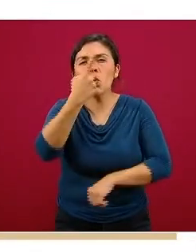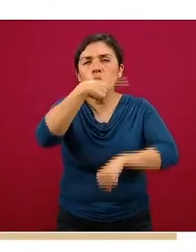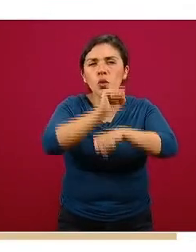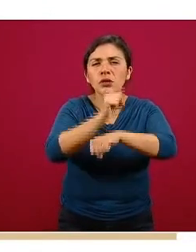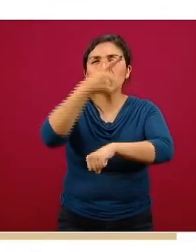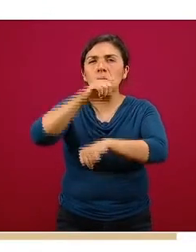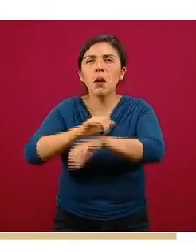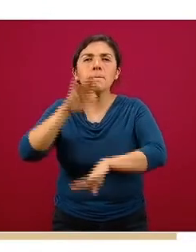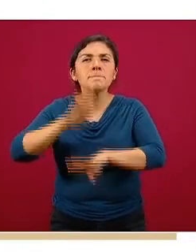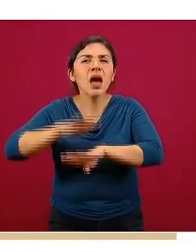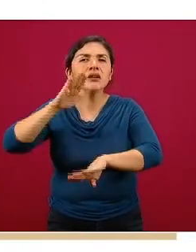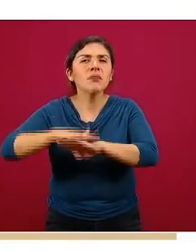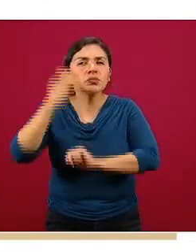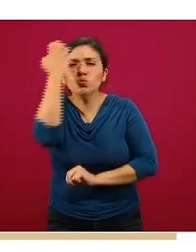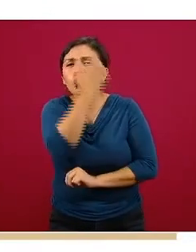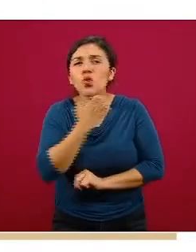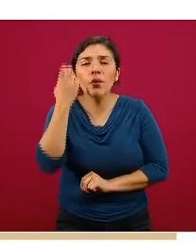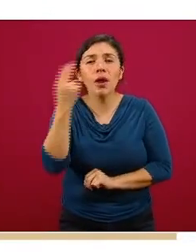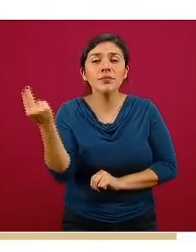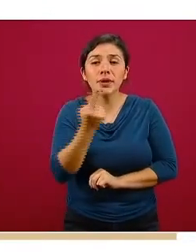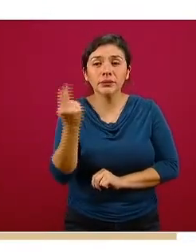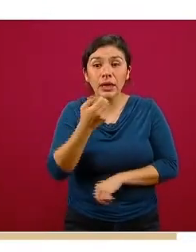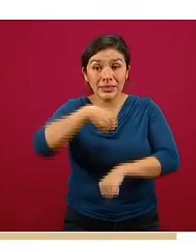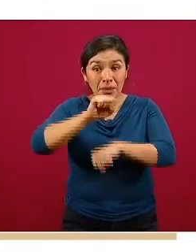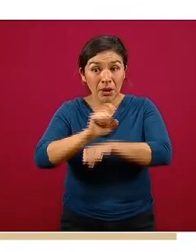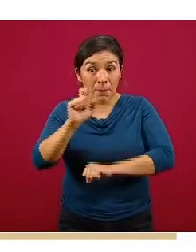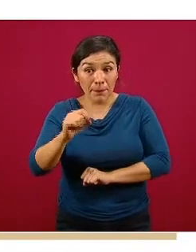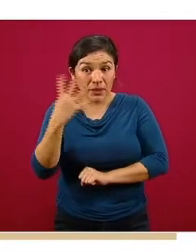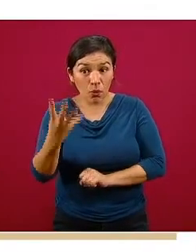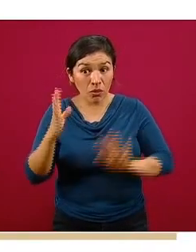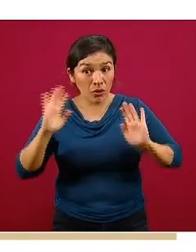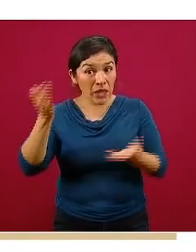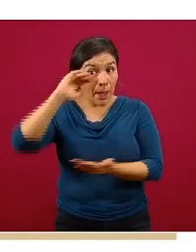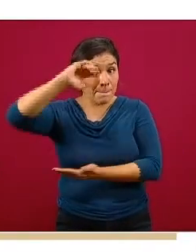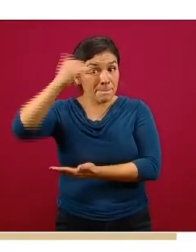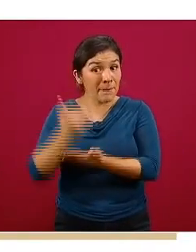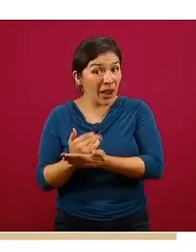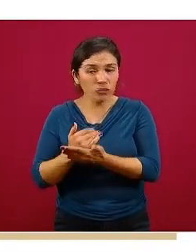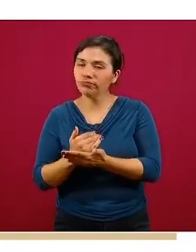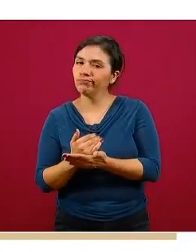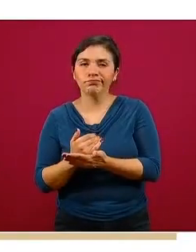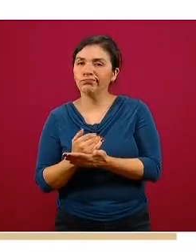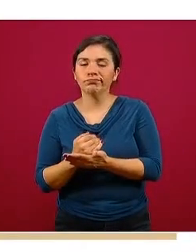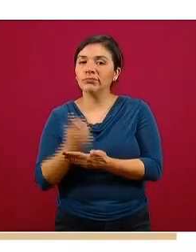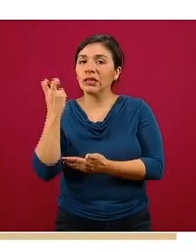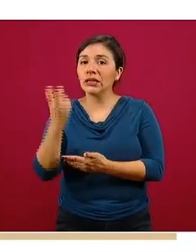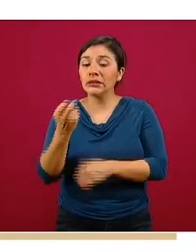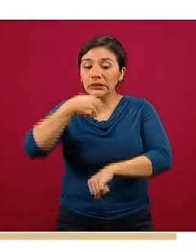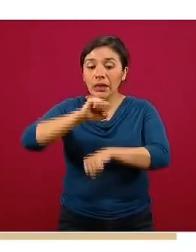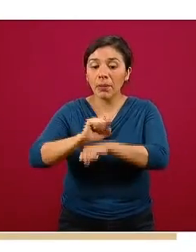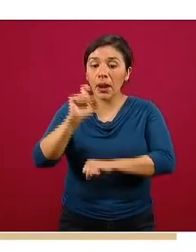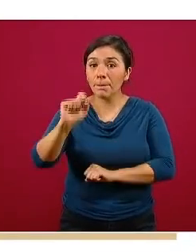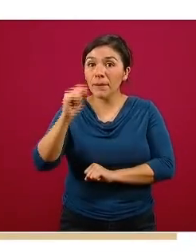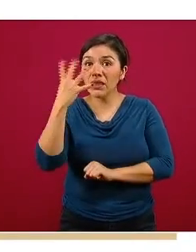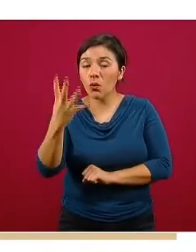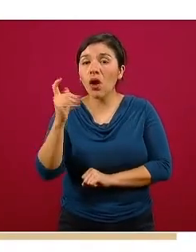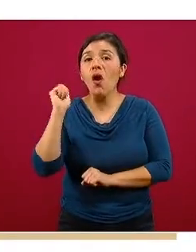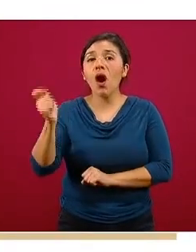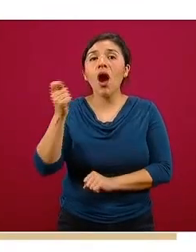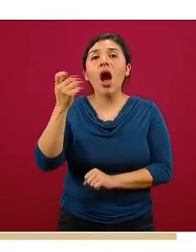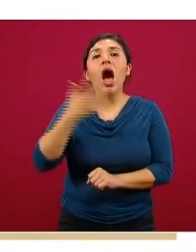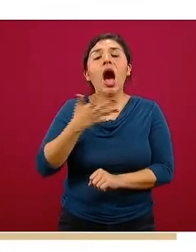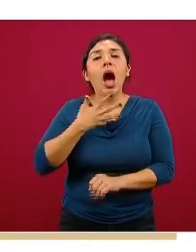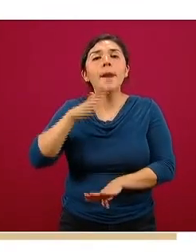se han realizado más pruebas. La 24 no quiere decir que se hayan hecho menos pruebas, sino que en la 24 están